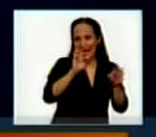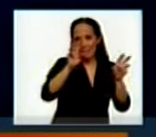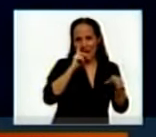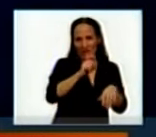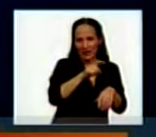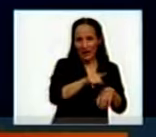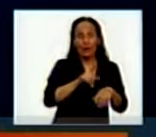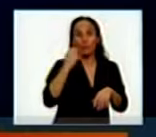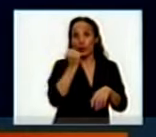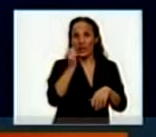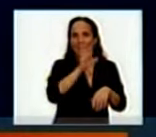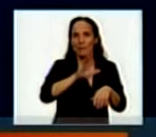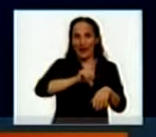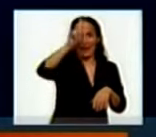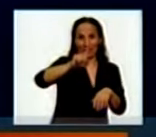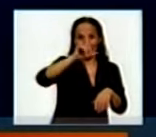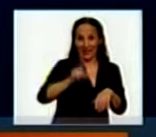gran norte argentino.